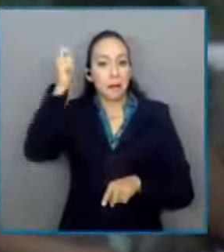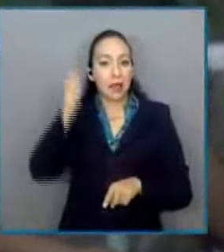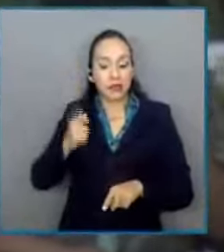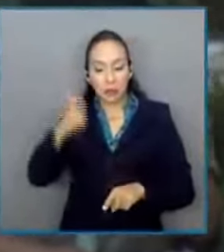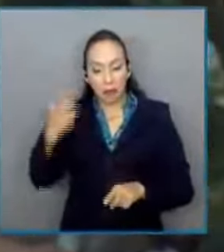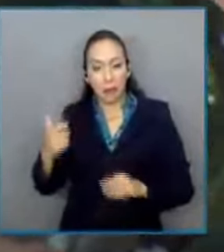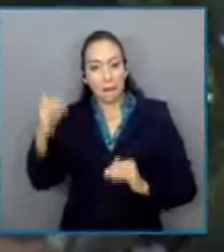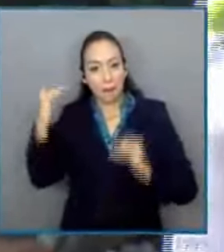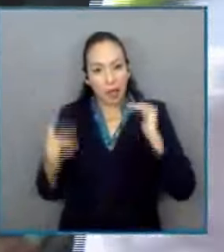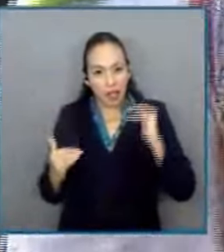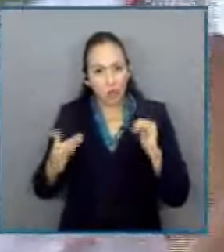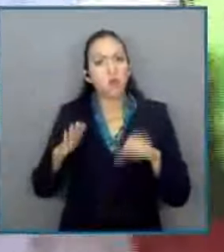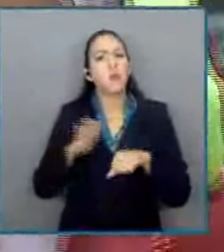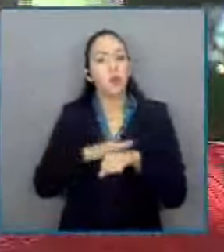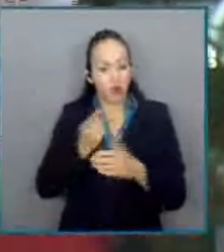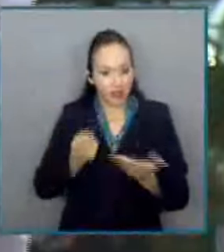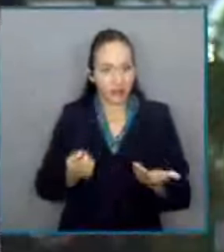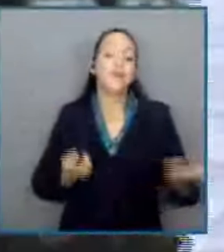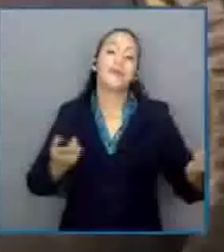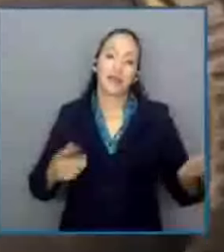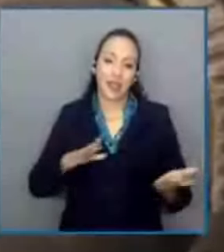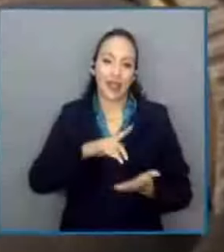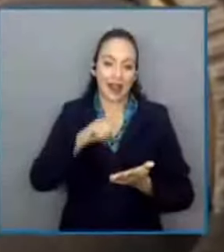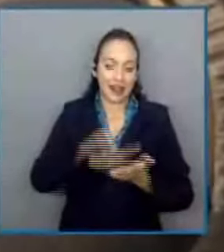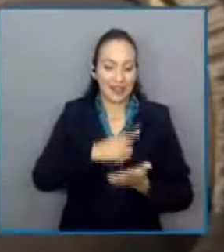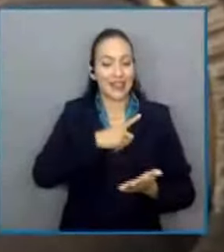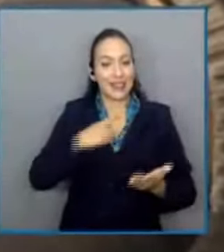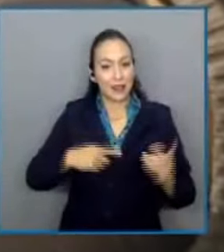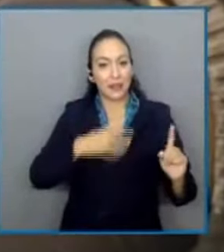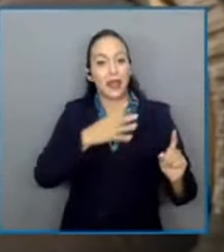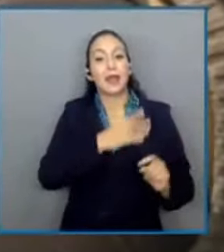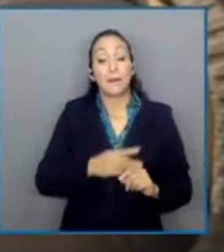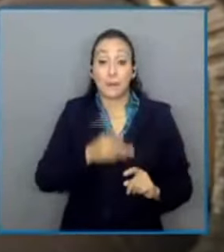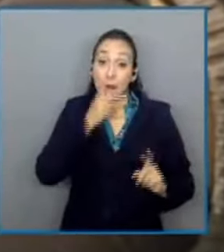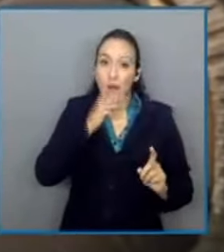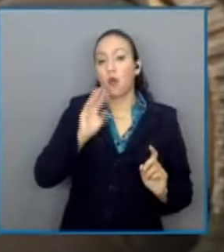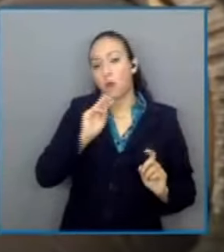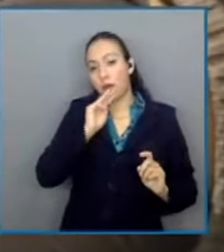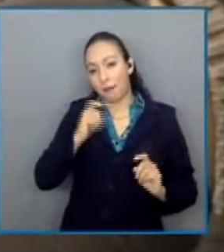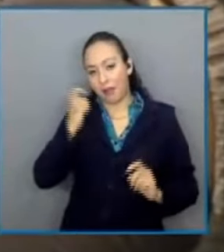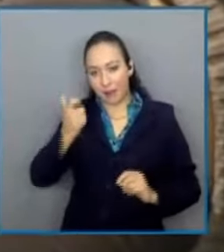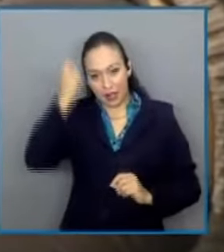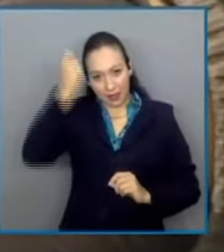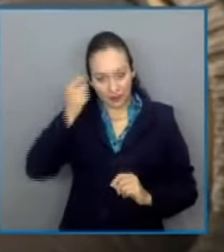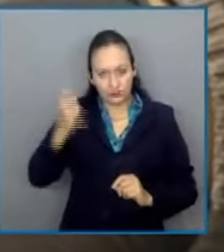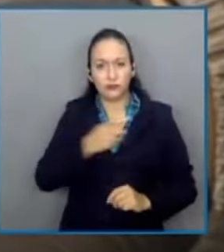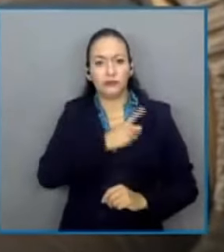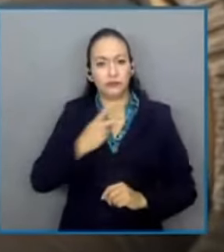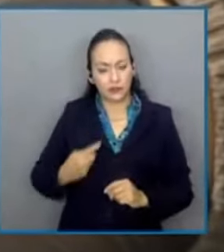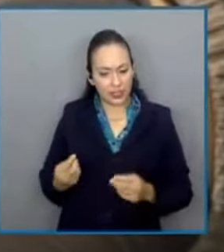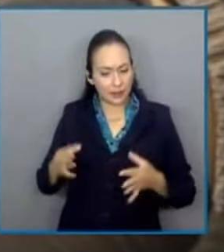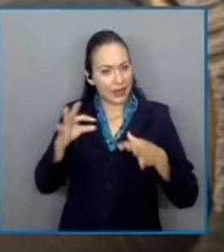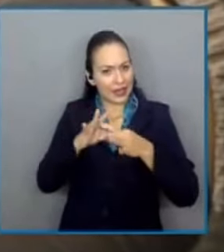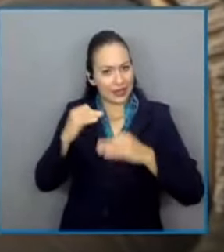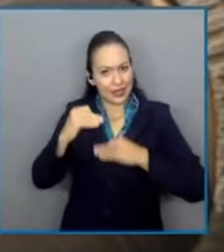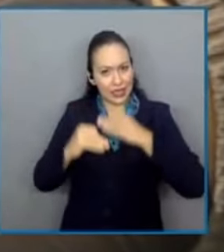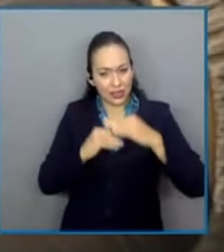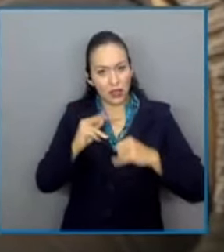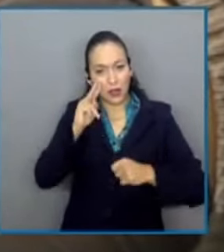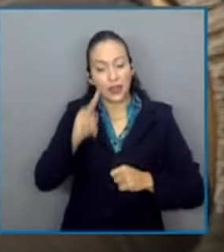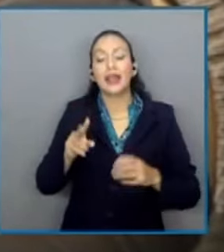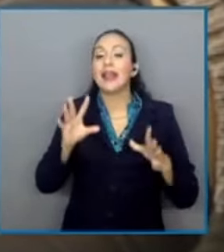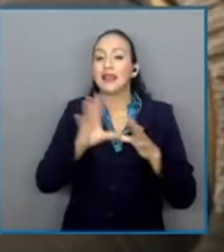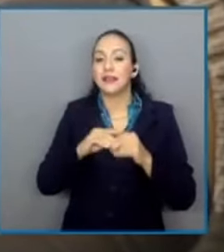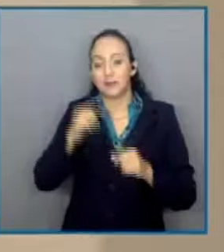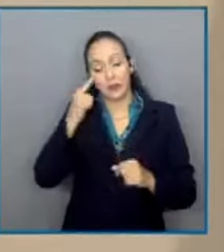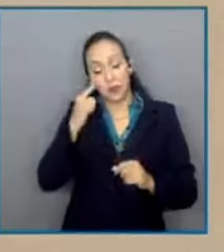es necesario que se acredite con medios probatorios jurídicamente suficientes que las necesidades de uno son mayores o menores